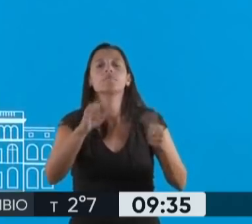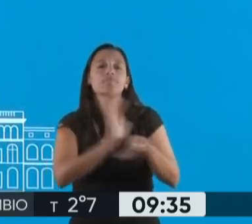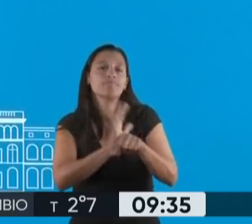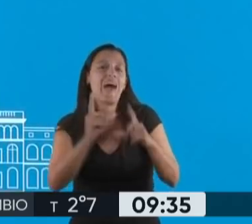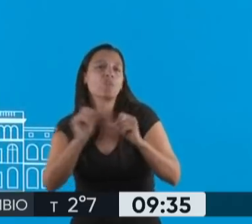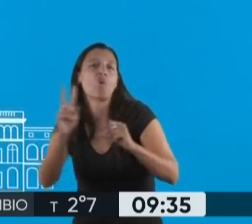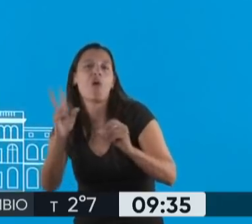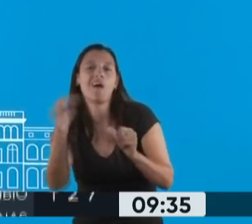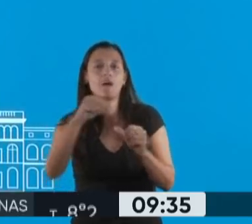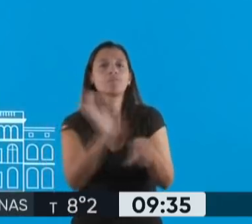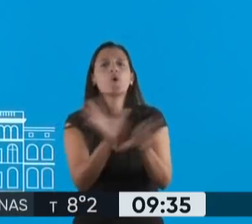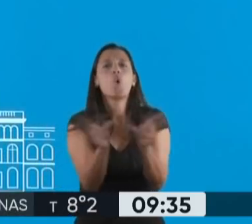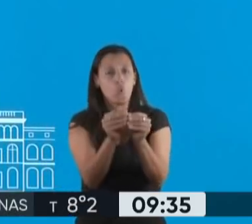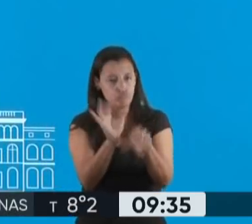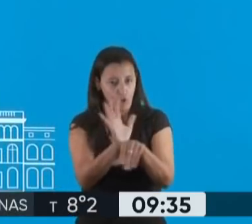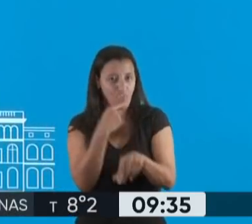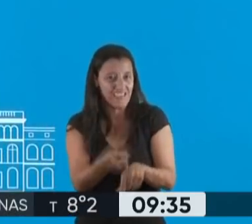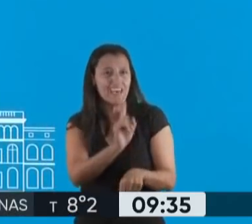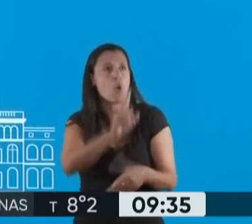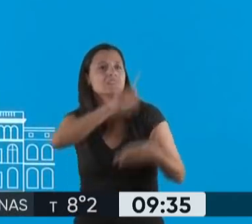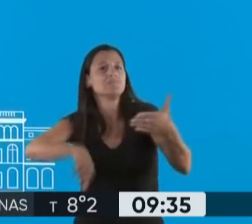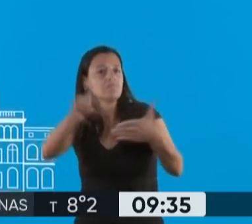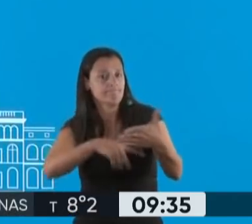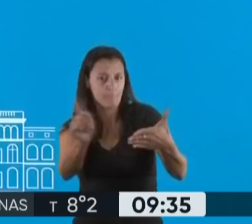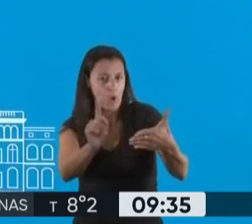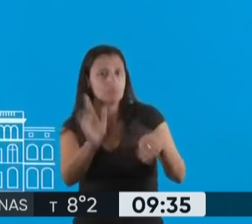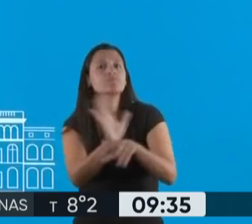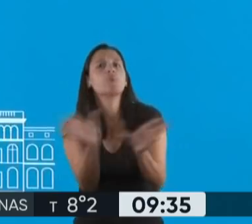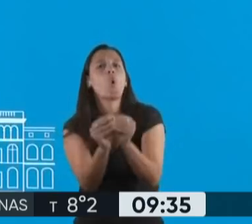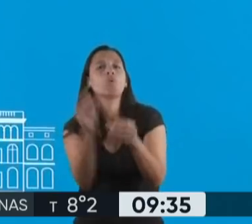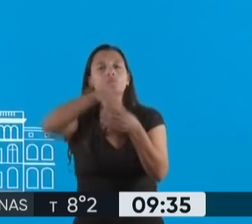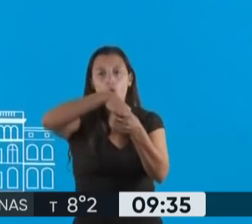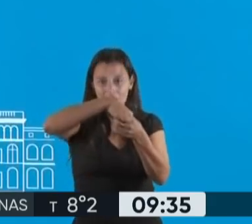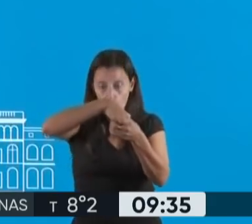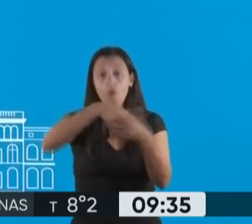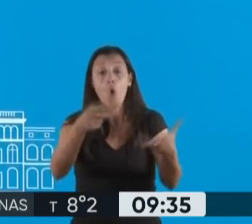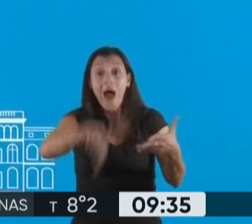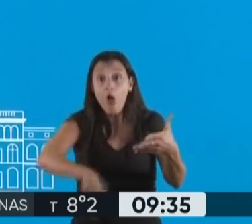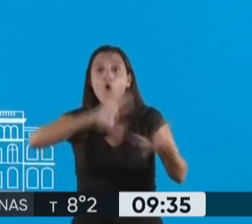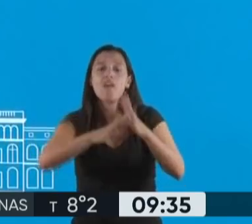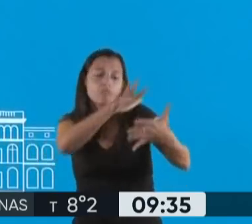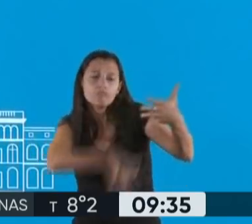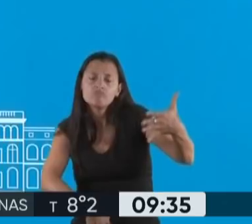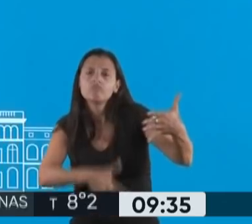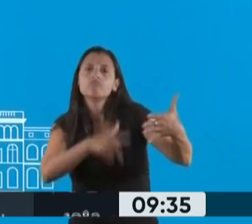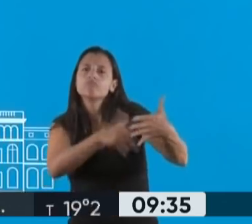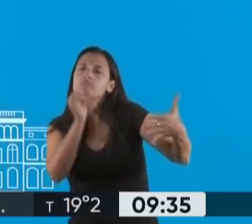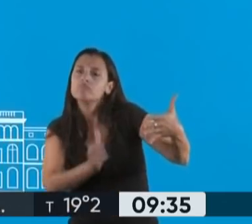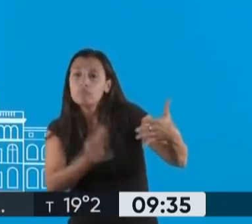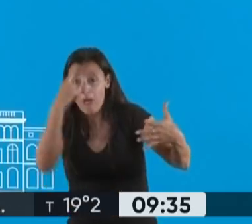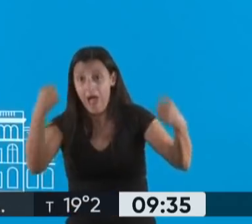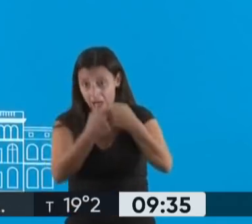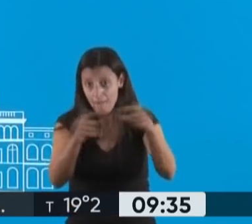famoso artículo 2 lo que decía era eso, digamos, era que se agregaban los anexos. Ahora, como está redactado este artículo, en este acuerdo